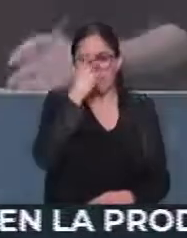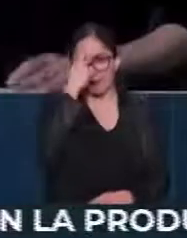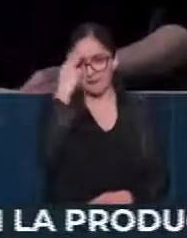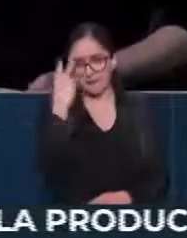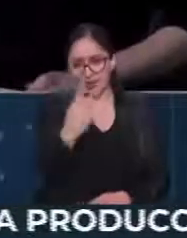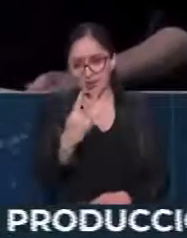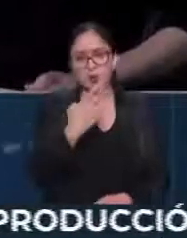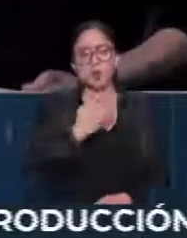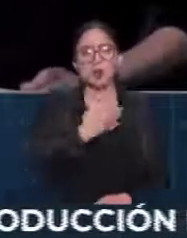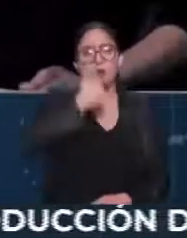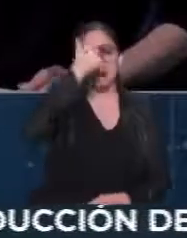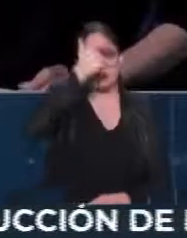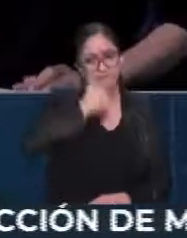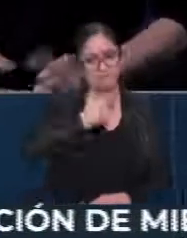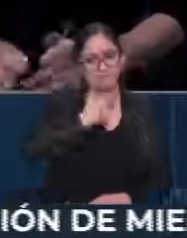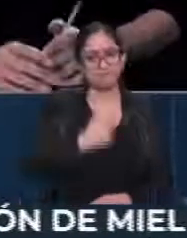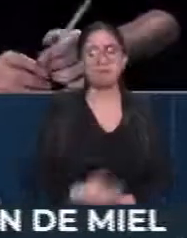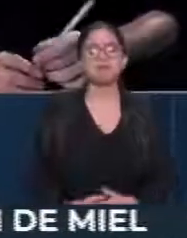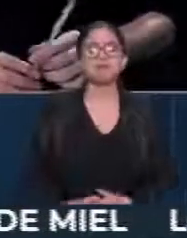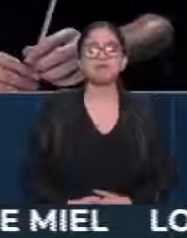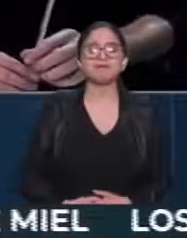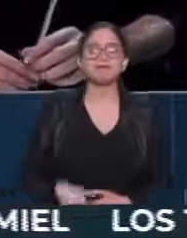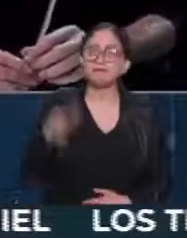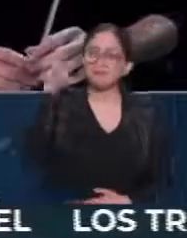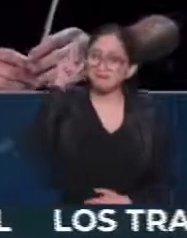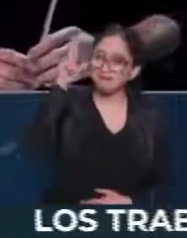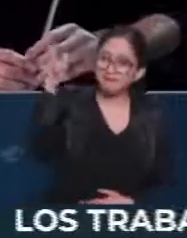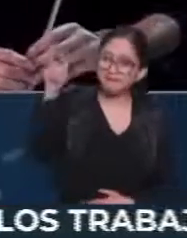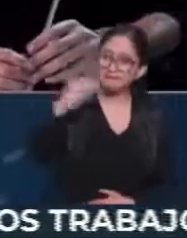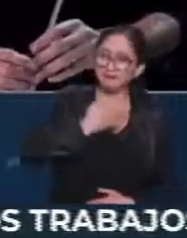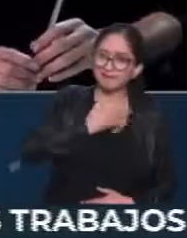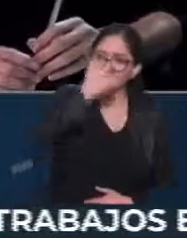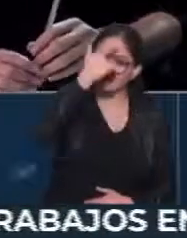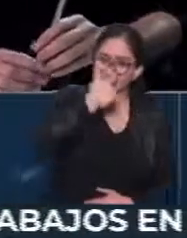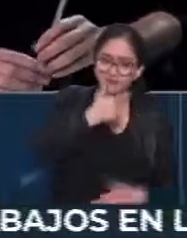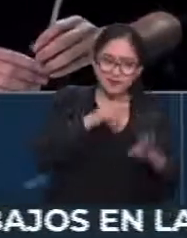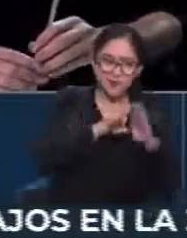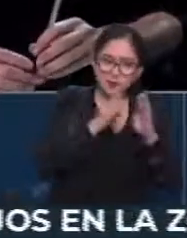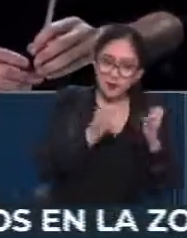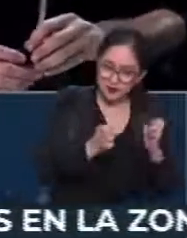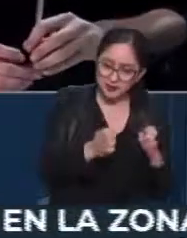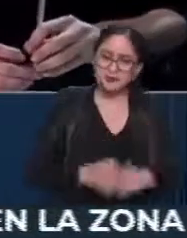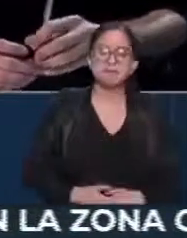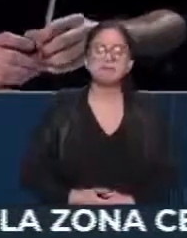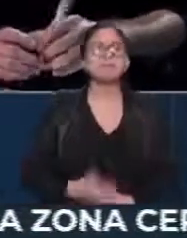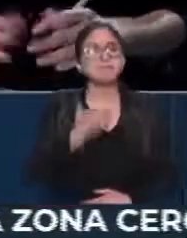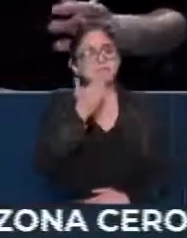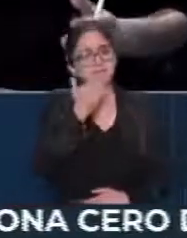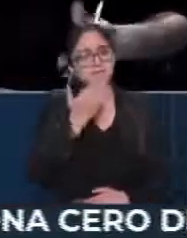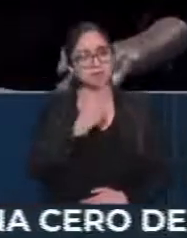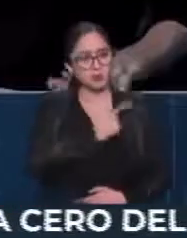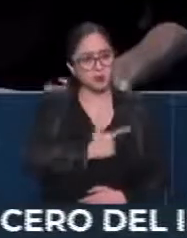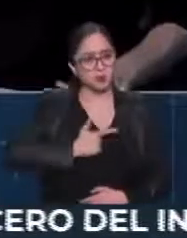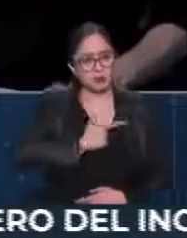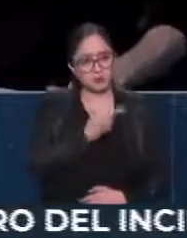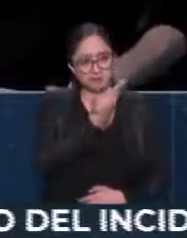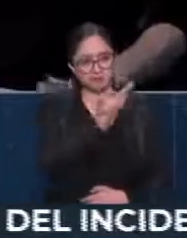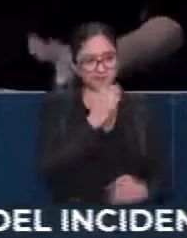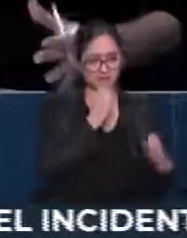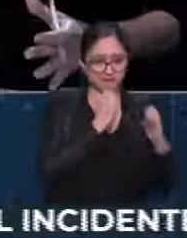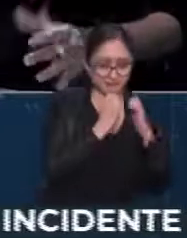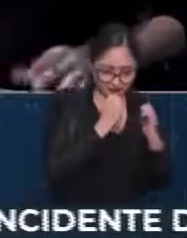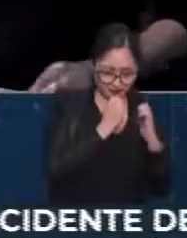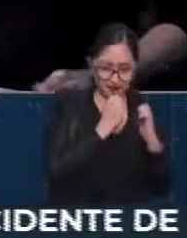Manuel. Hola, ¿cómo están? Bien, gracias, con mucho gusto de saludarte. Pues para platicar de esto, de este escenario donde ya se